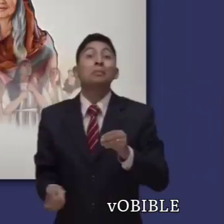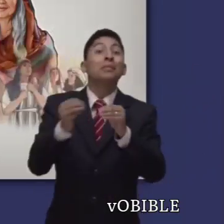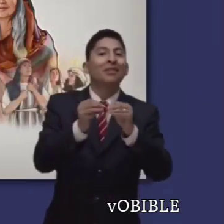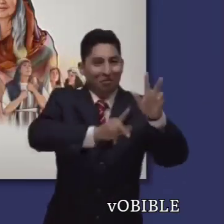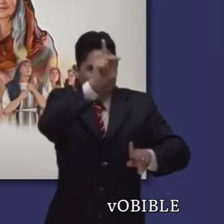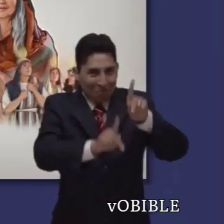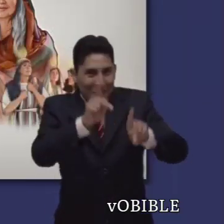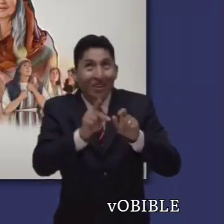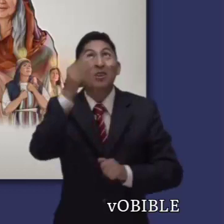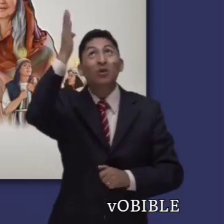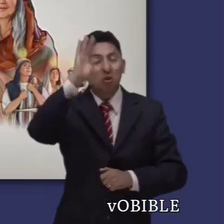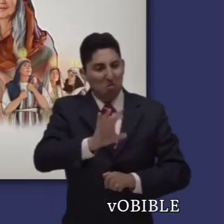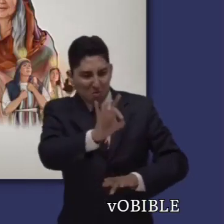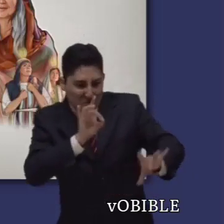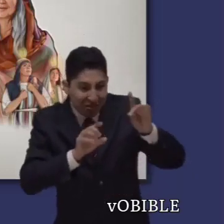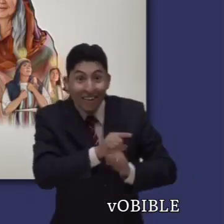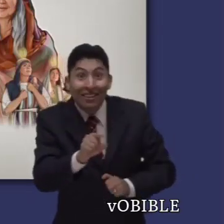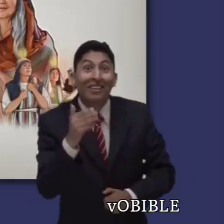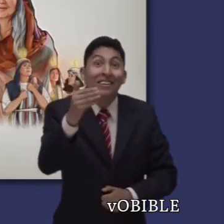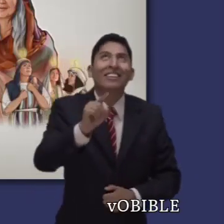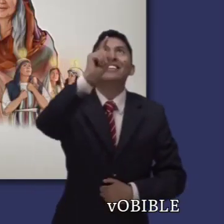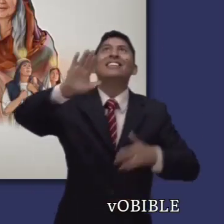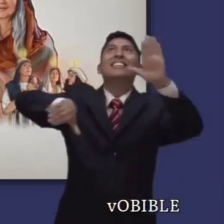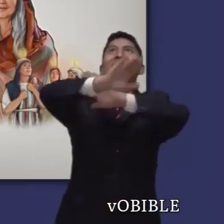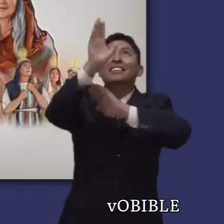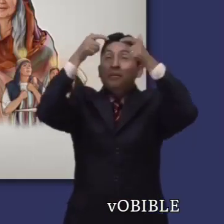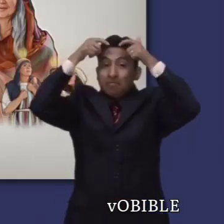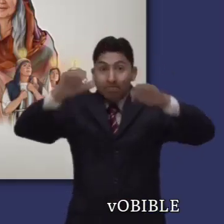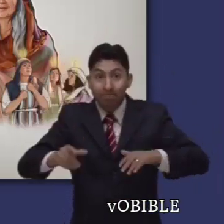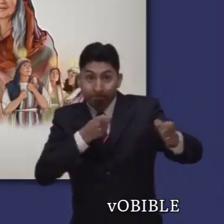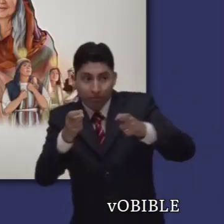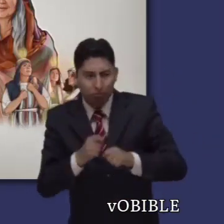y a los hijos libres de Dios, ungidos por Espíritu Santo.